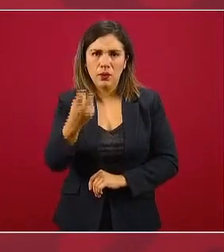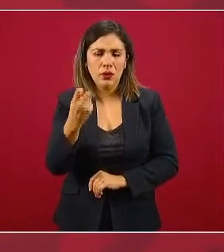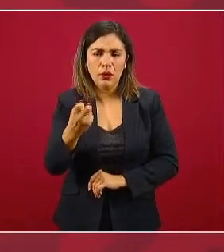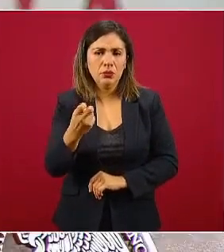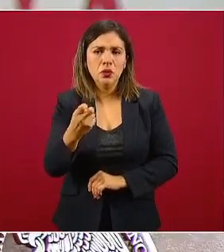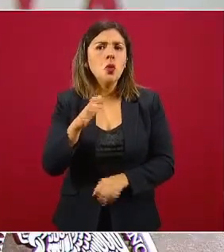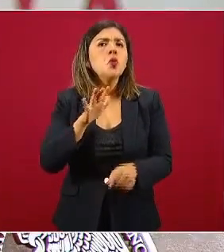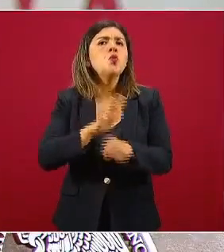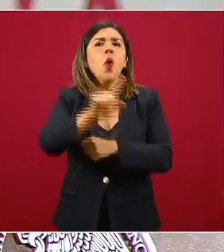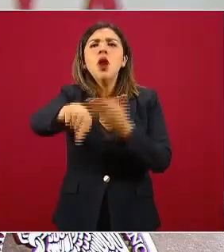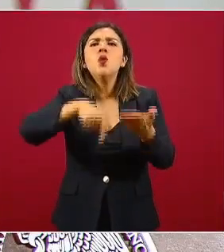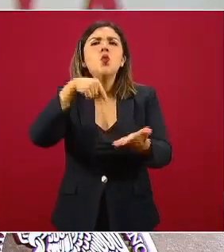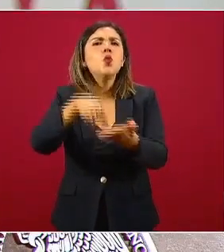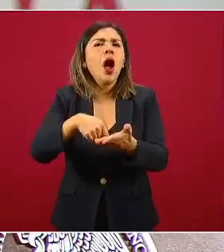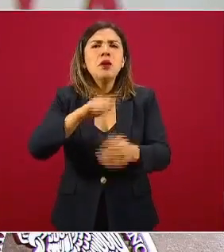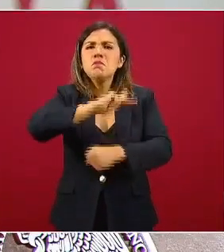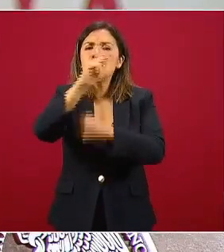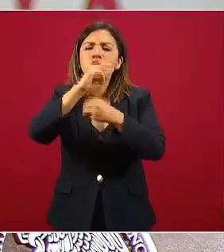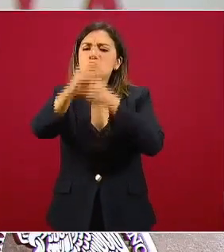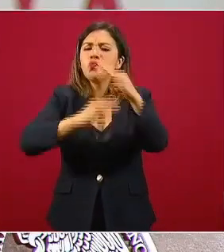donde quiera que se presente.